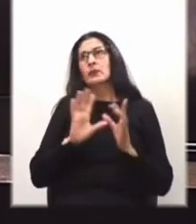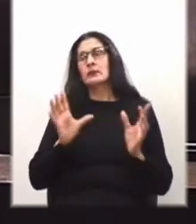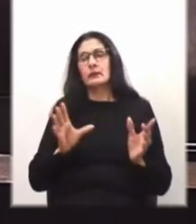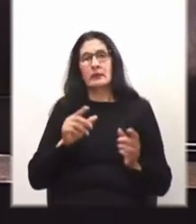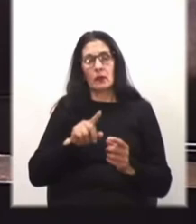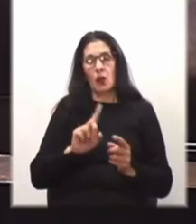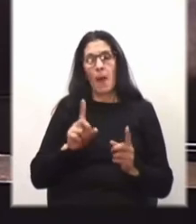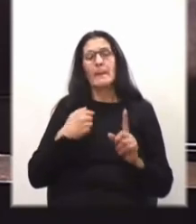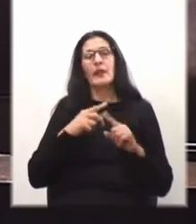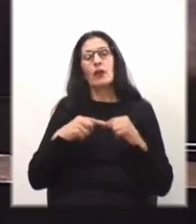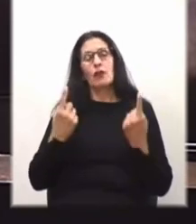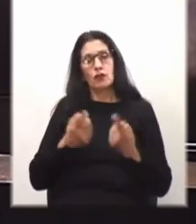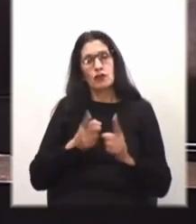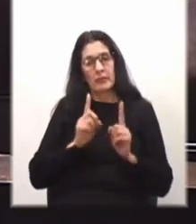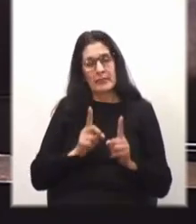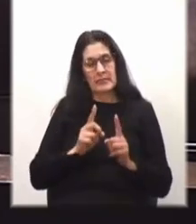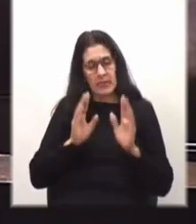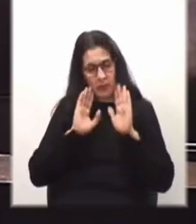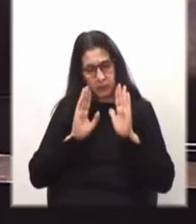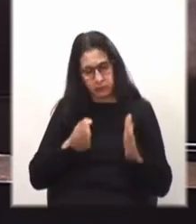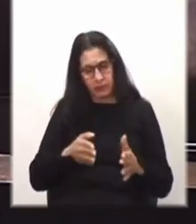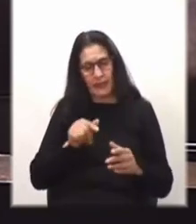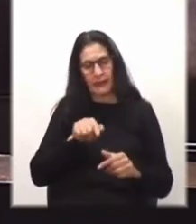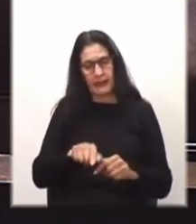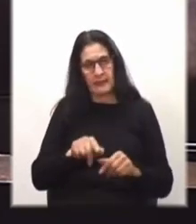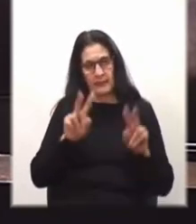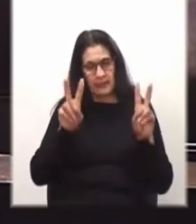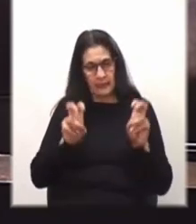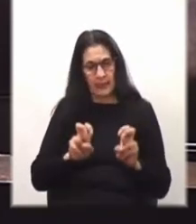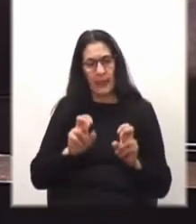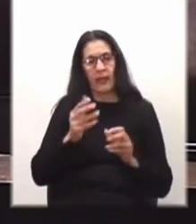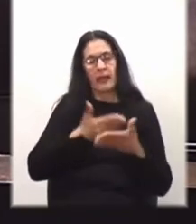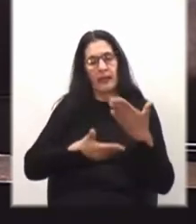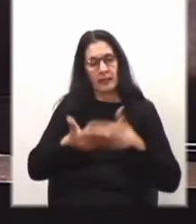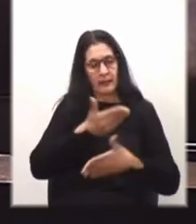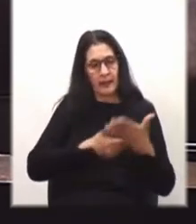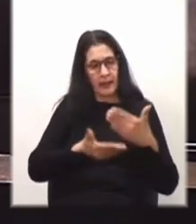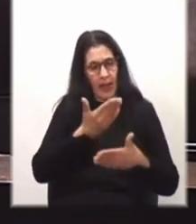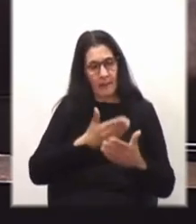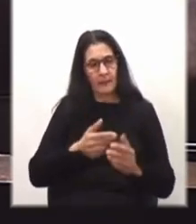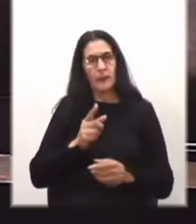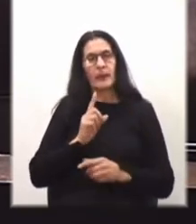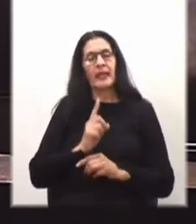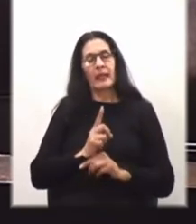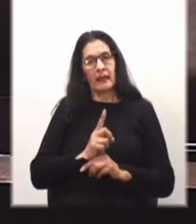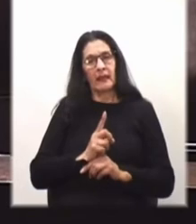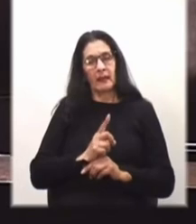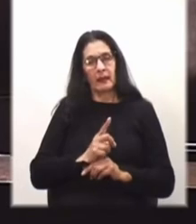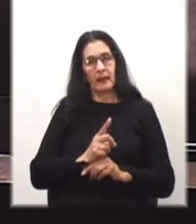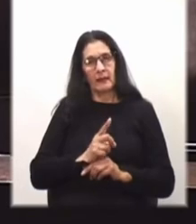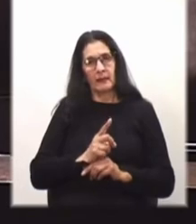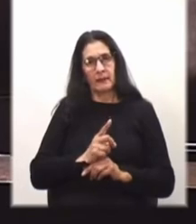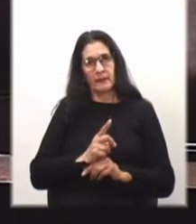nosotros nos forjamos en eso, nos forjamos en que el intercambio era